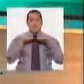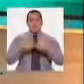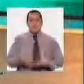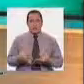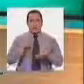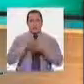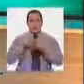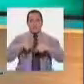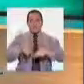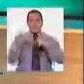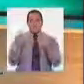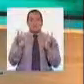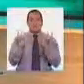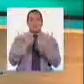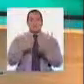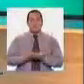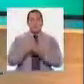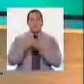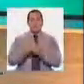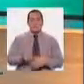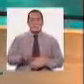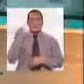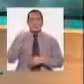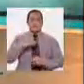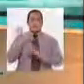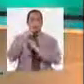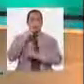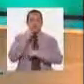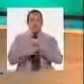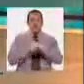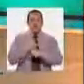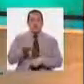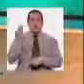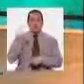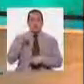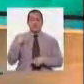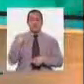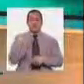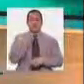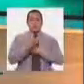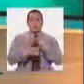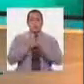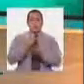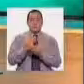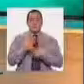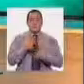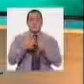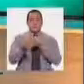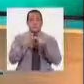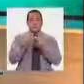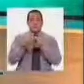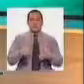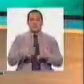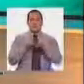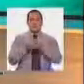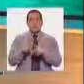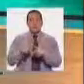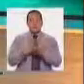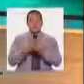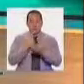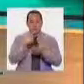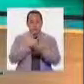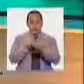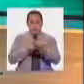reafirmado que esta cita sostenida en octubre del año pasado fue solo de carácter informativo. Dijo, respondía, y